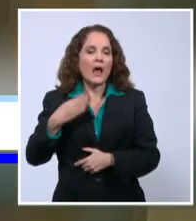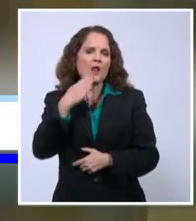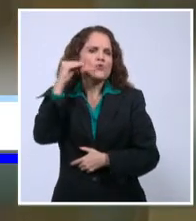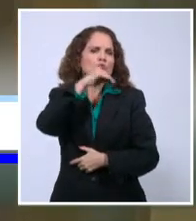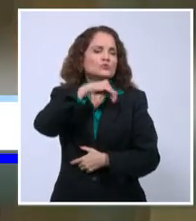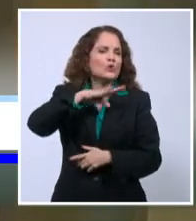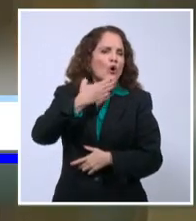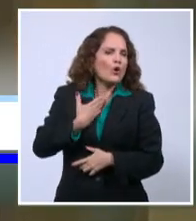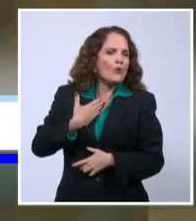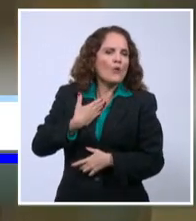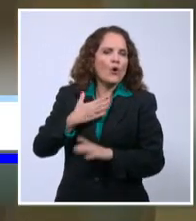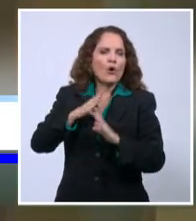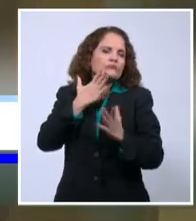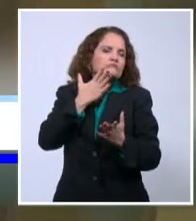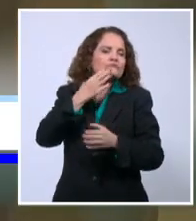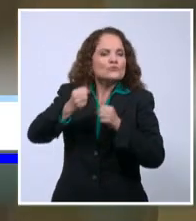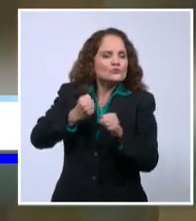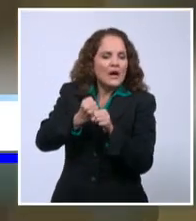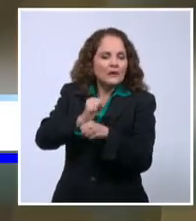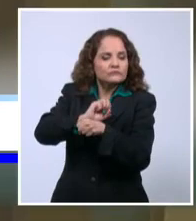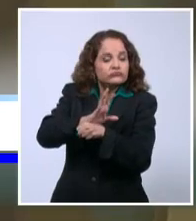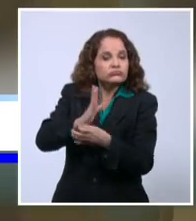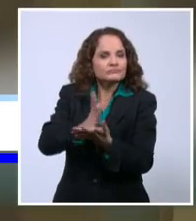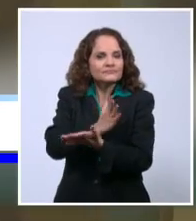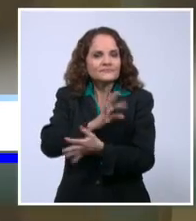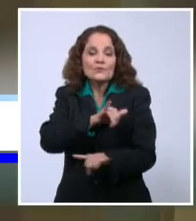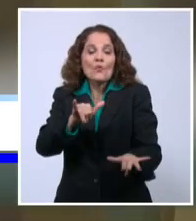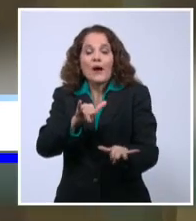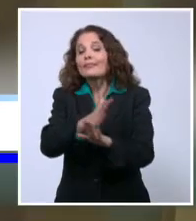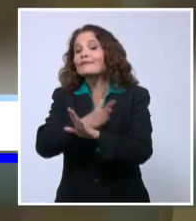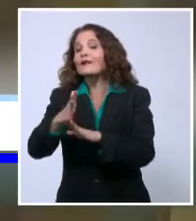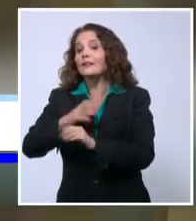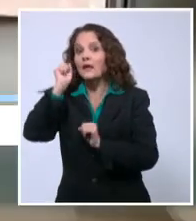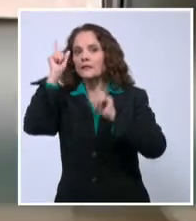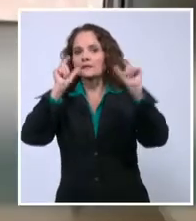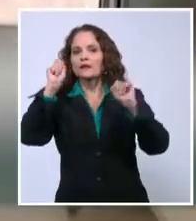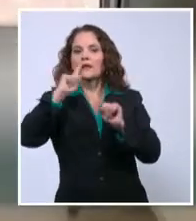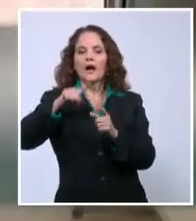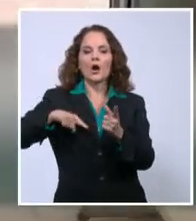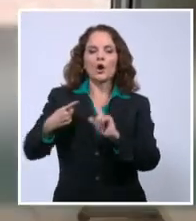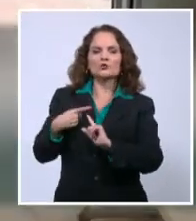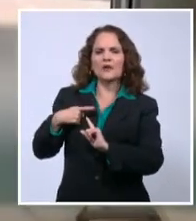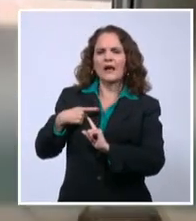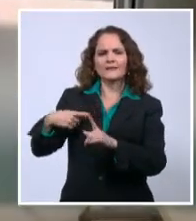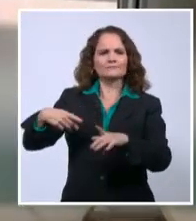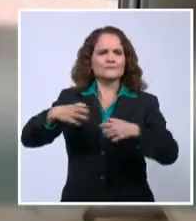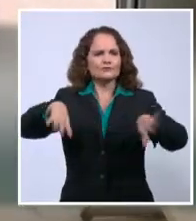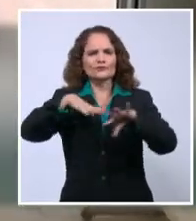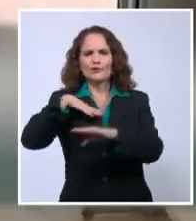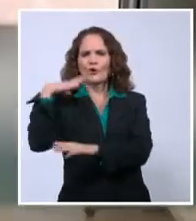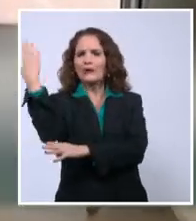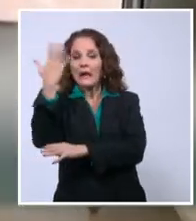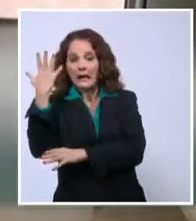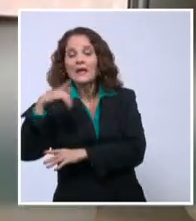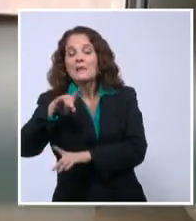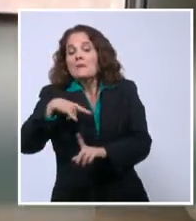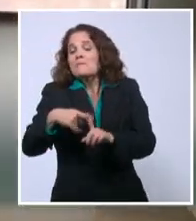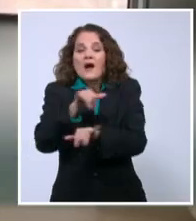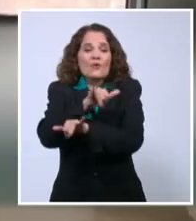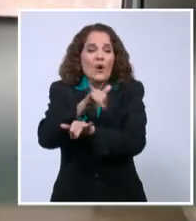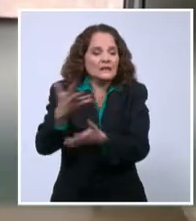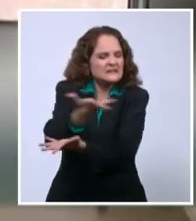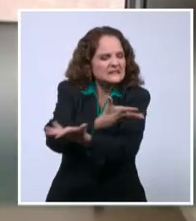y las comunicaciones, las iniciativas para enfrentar el cambio climático y la cooperación multilateral en la